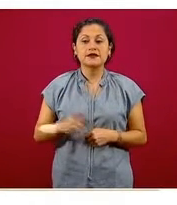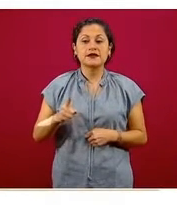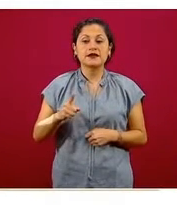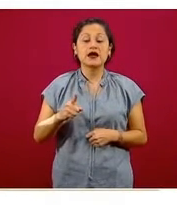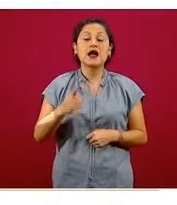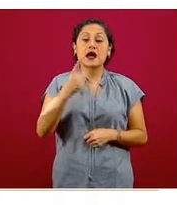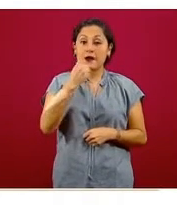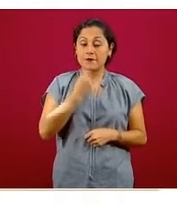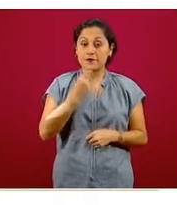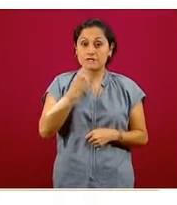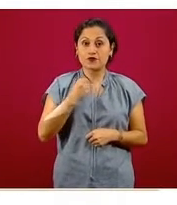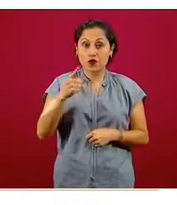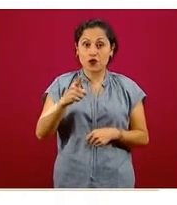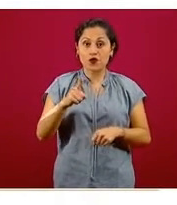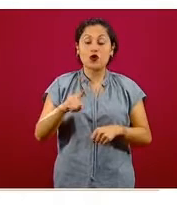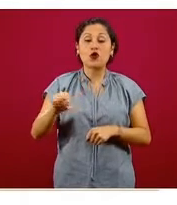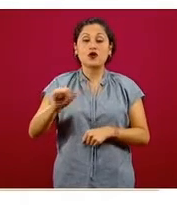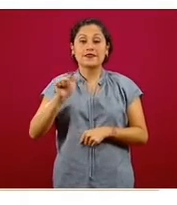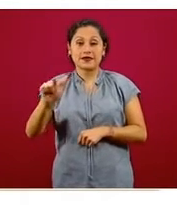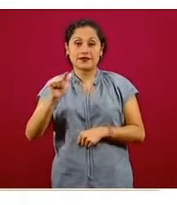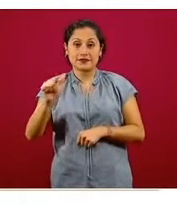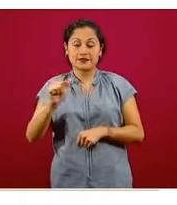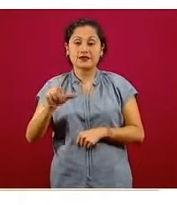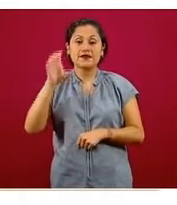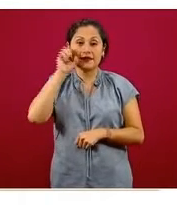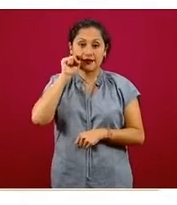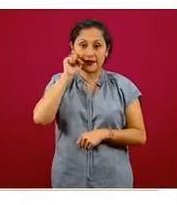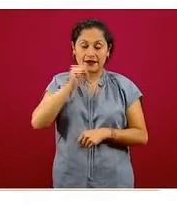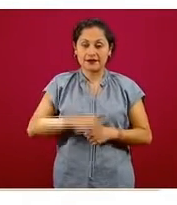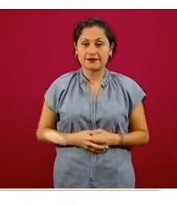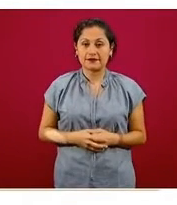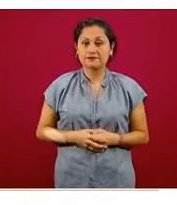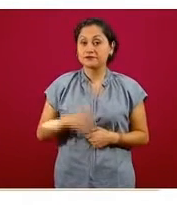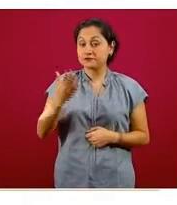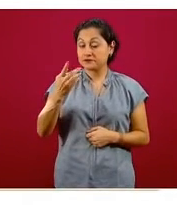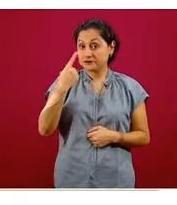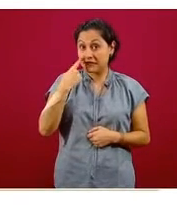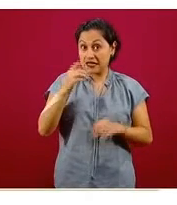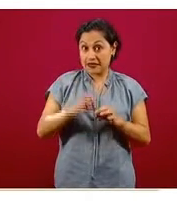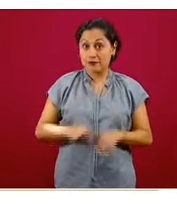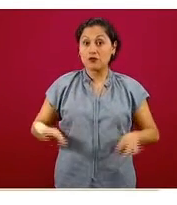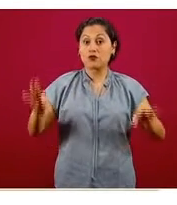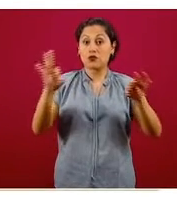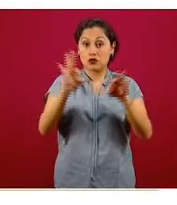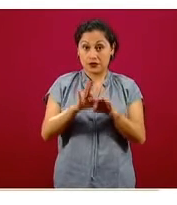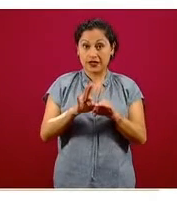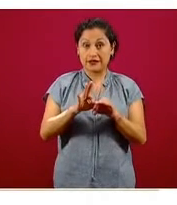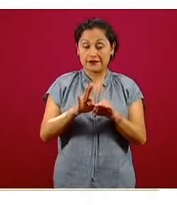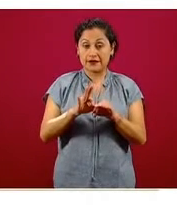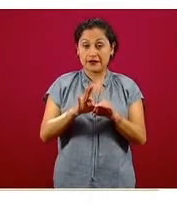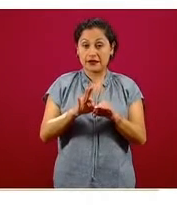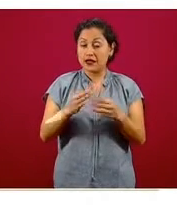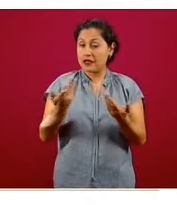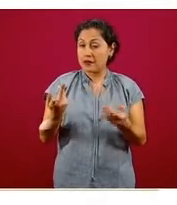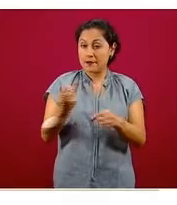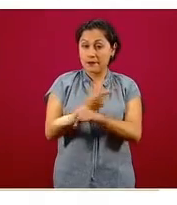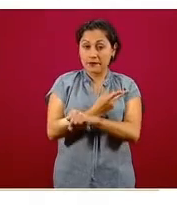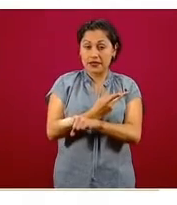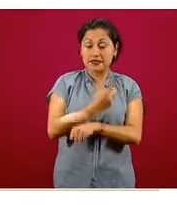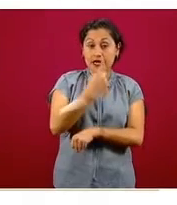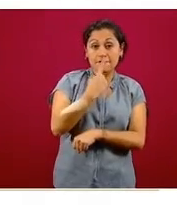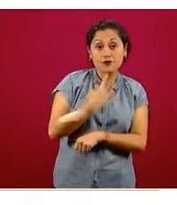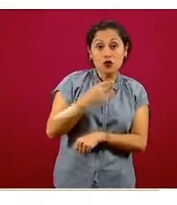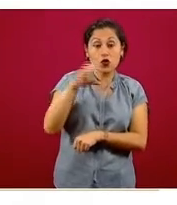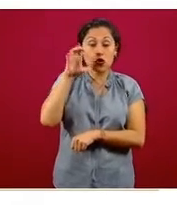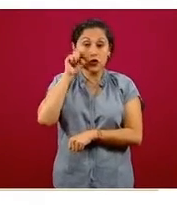rojo. Vamos a repasar rápidamente, es importante que los tengamos muy presente, las actividades que podemos